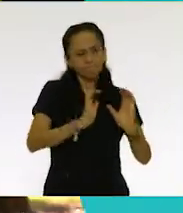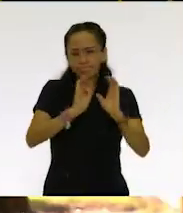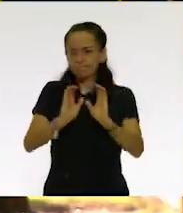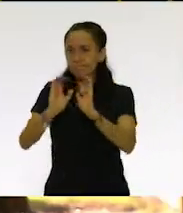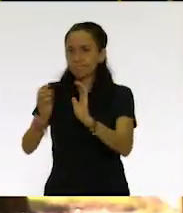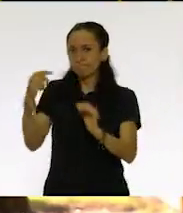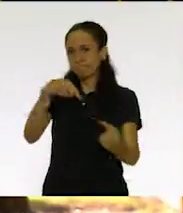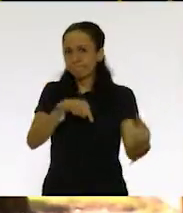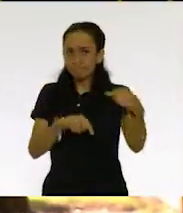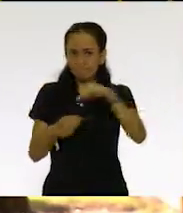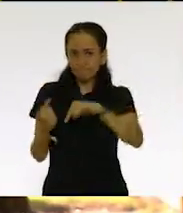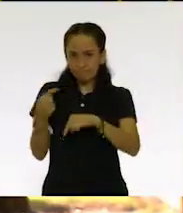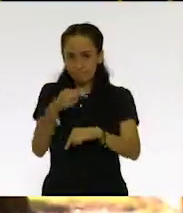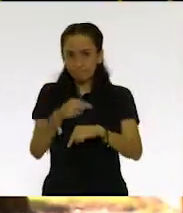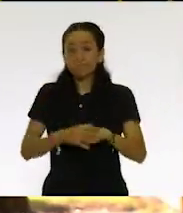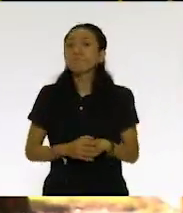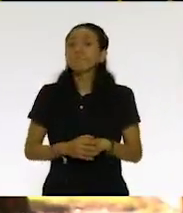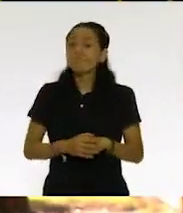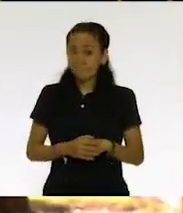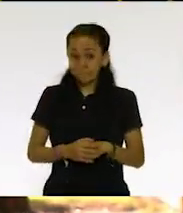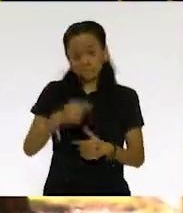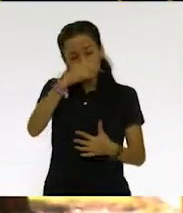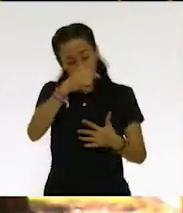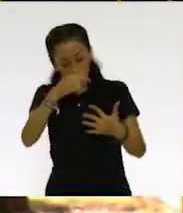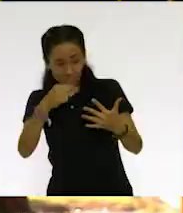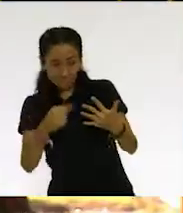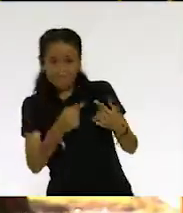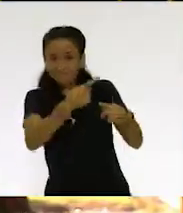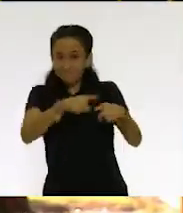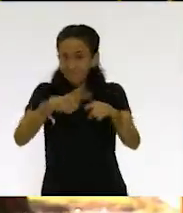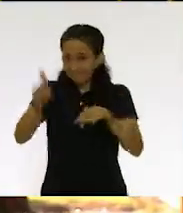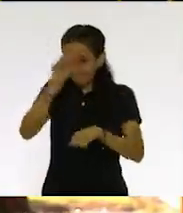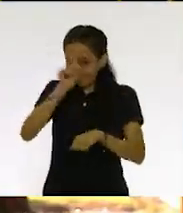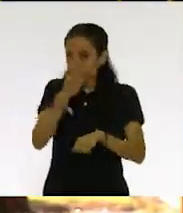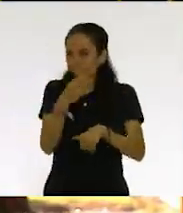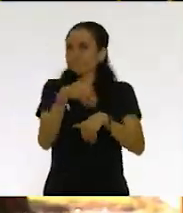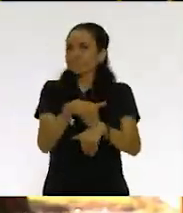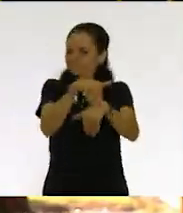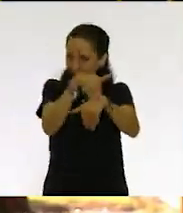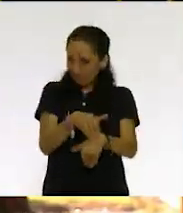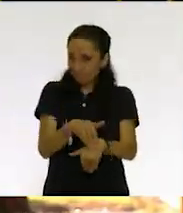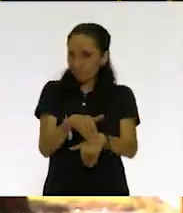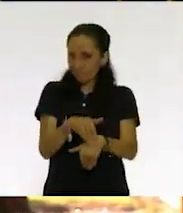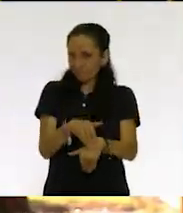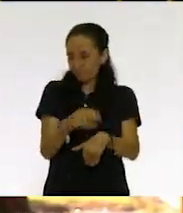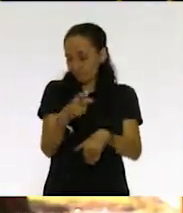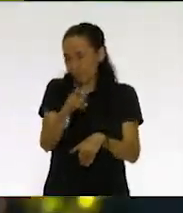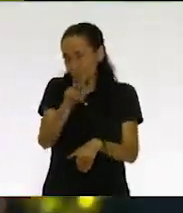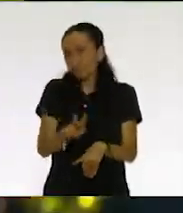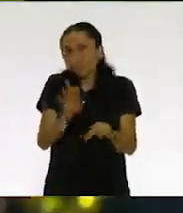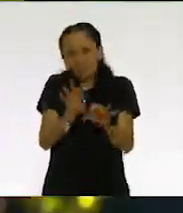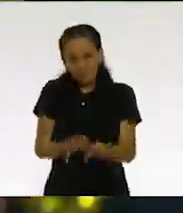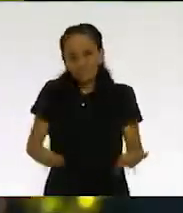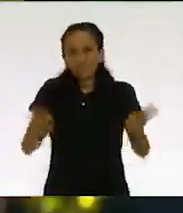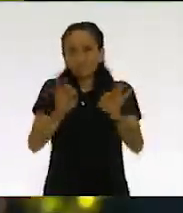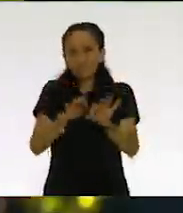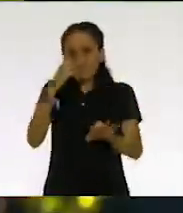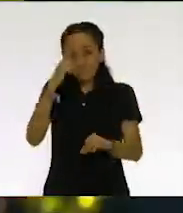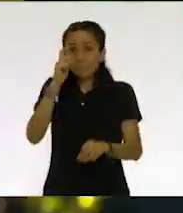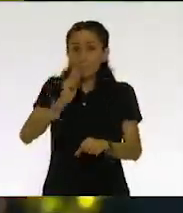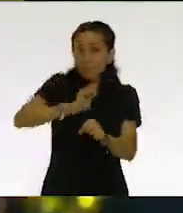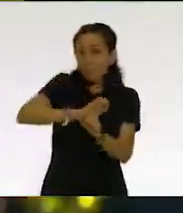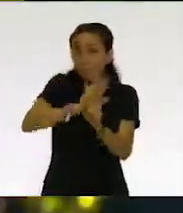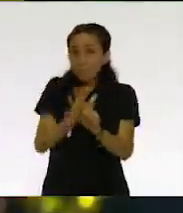Es muy importante continuar con las recomendaciones para evitar contagios de COVID. Trata de